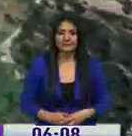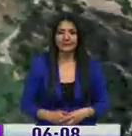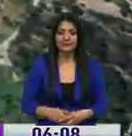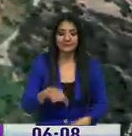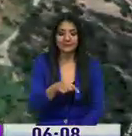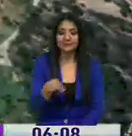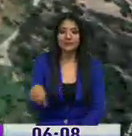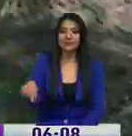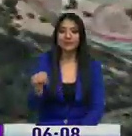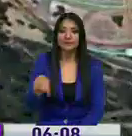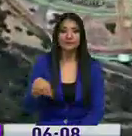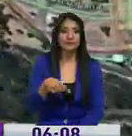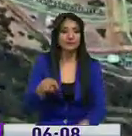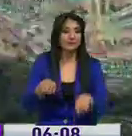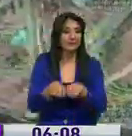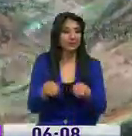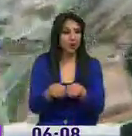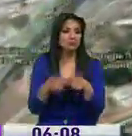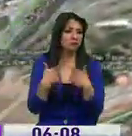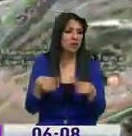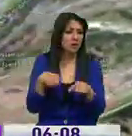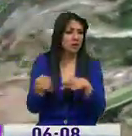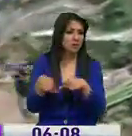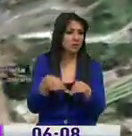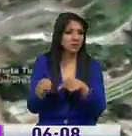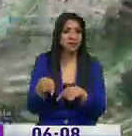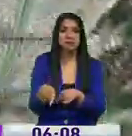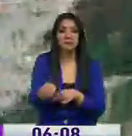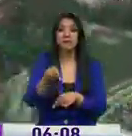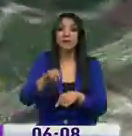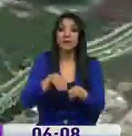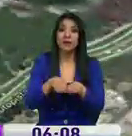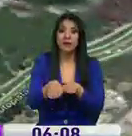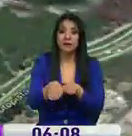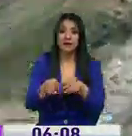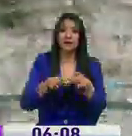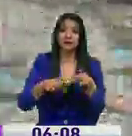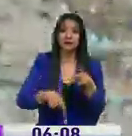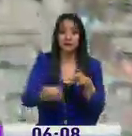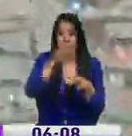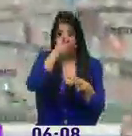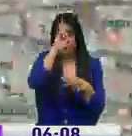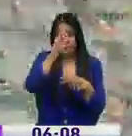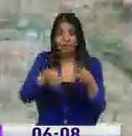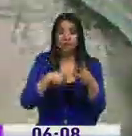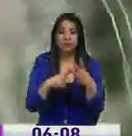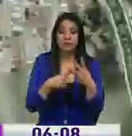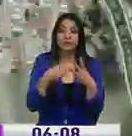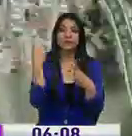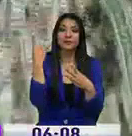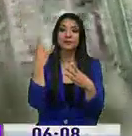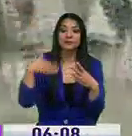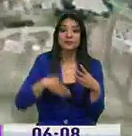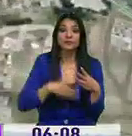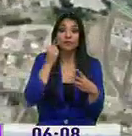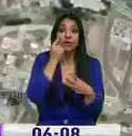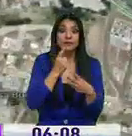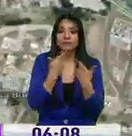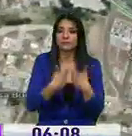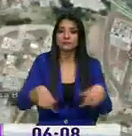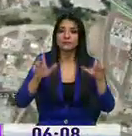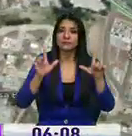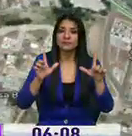trébol también de lo que estamos viendo tiene libre circulación la con su maría velasco ibarra la autopista rumiñahui y la simón bolívar totalmente libres